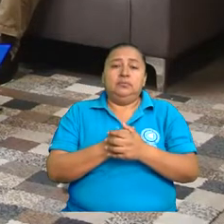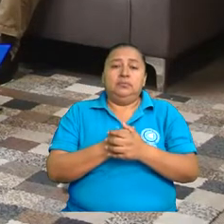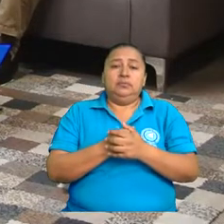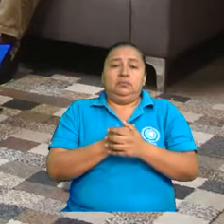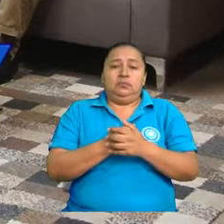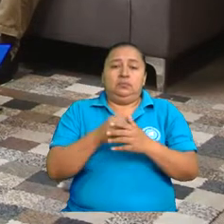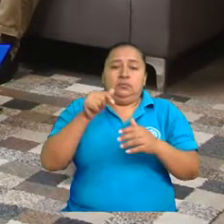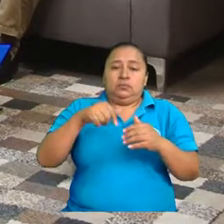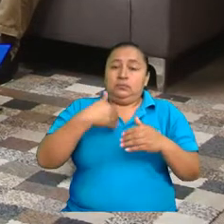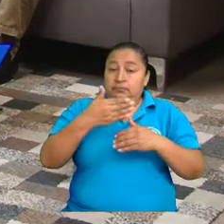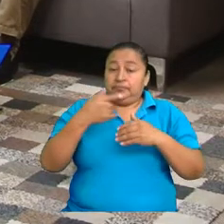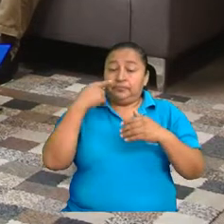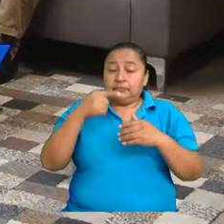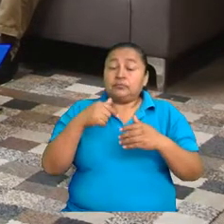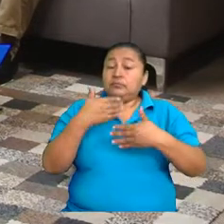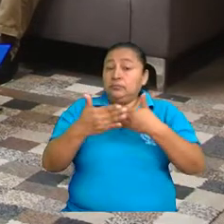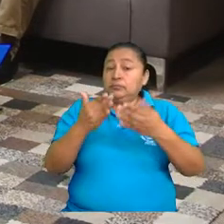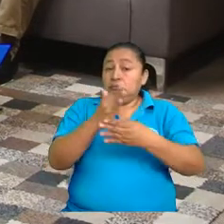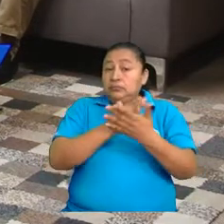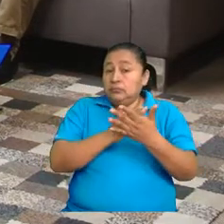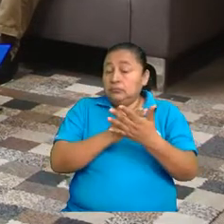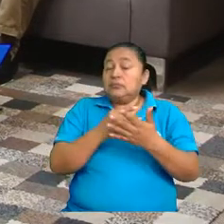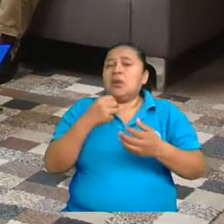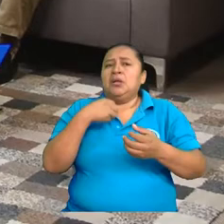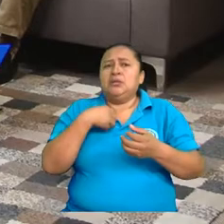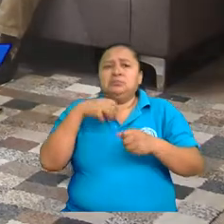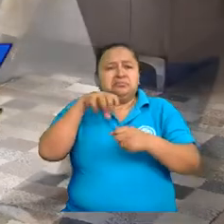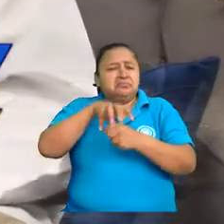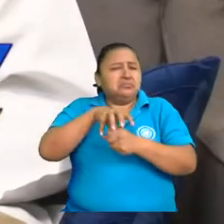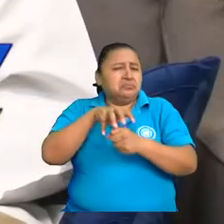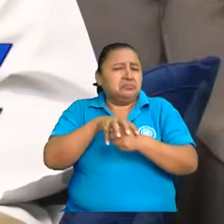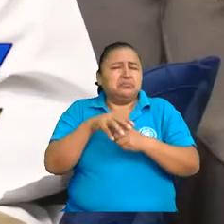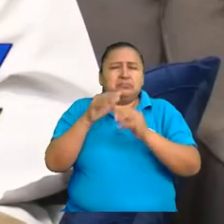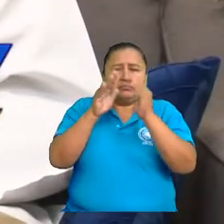situaciones pandémicas que suceden en el mundo, cada vez que suceden,